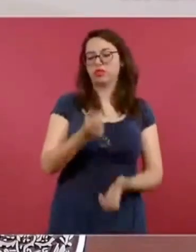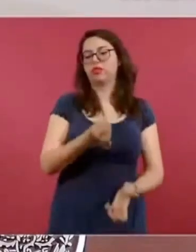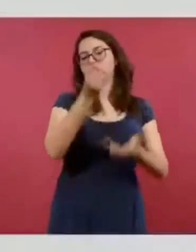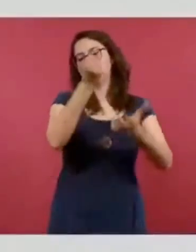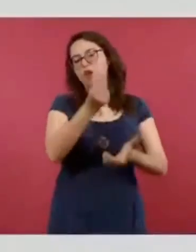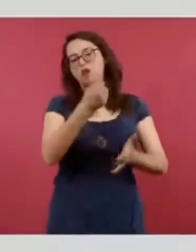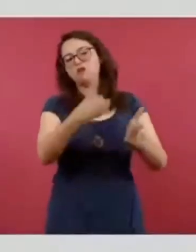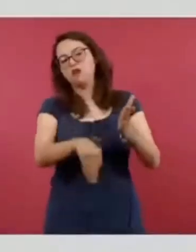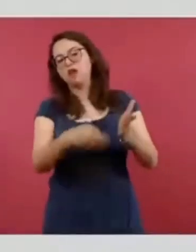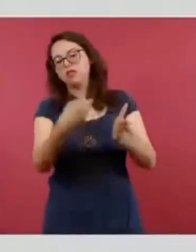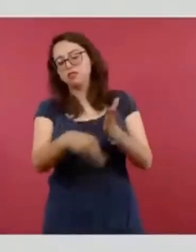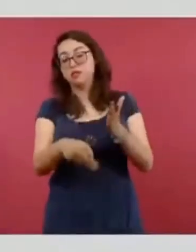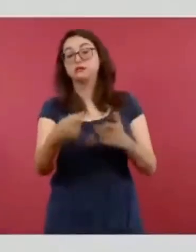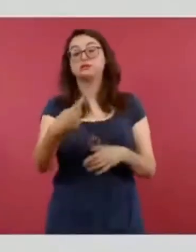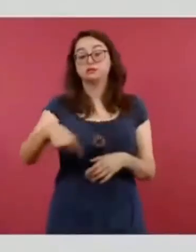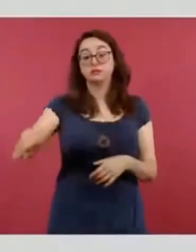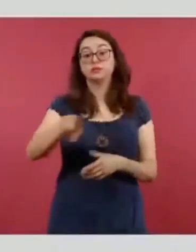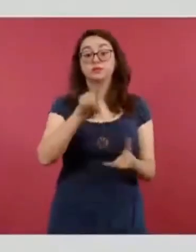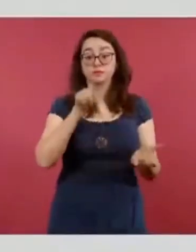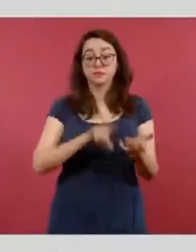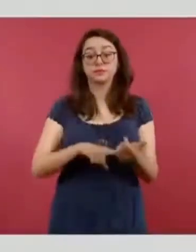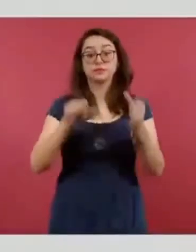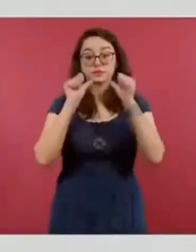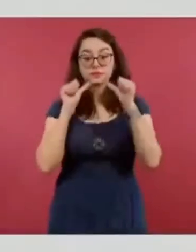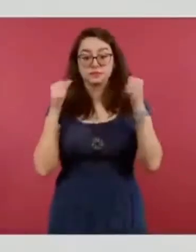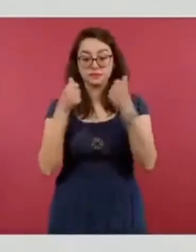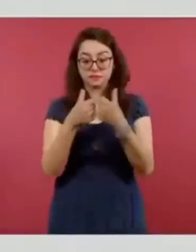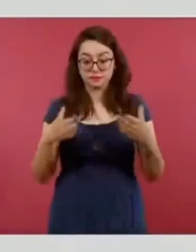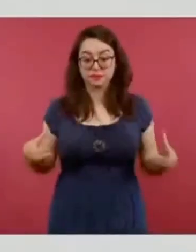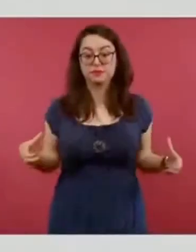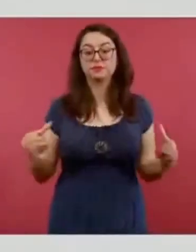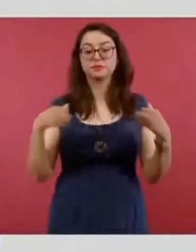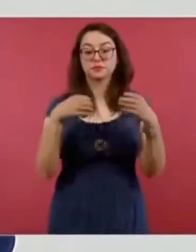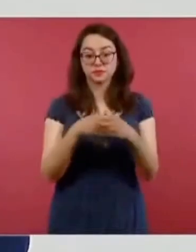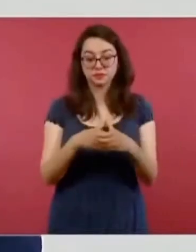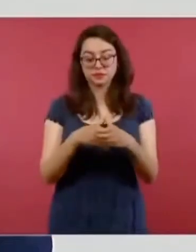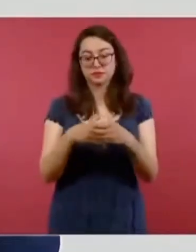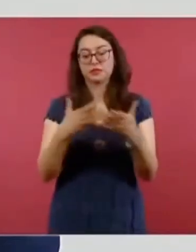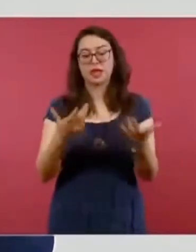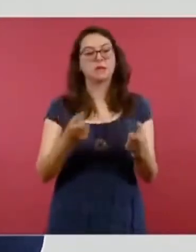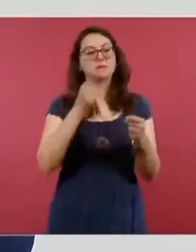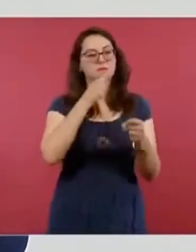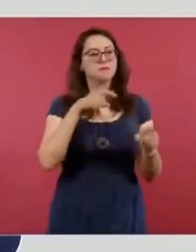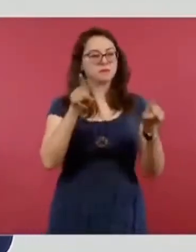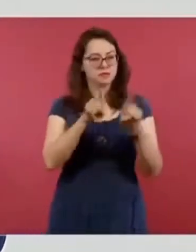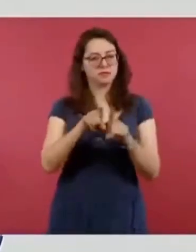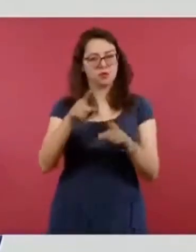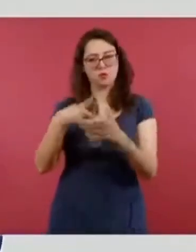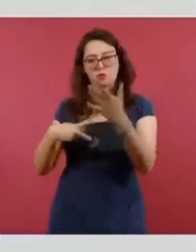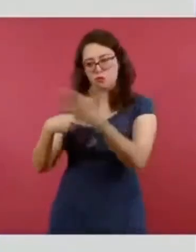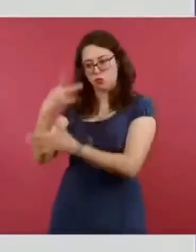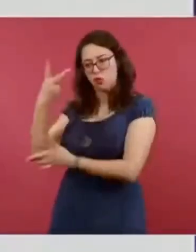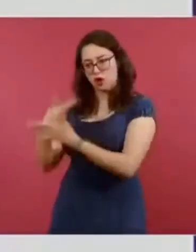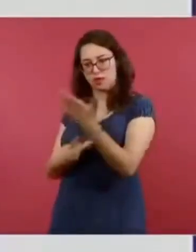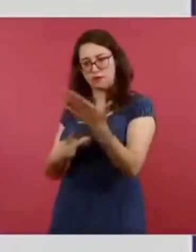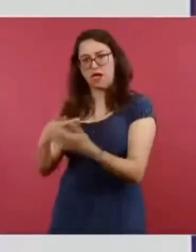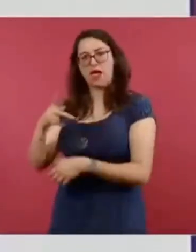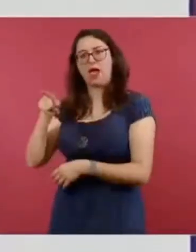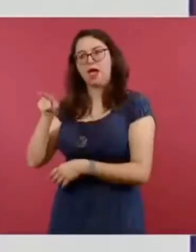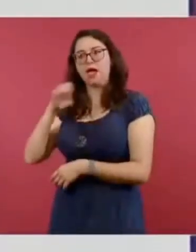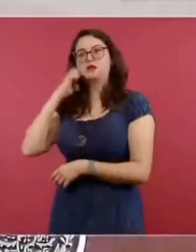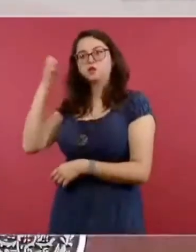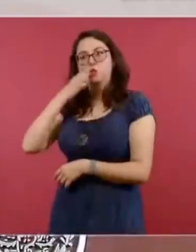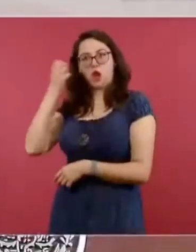secretario o secretaria técnica, una tesorera, porque a imagen y semejanza de la Escuela Es Nuestra se está buscando que las tesoreras